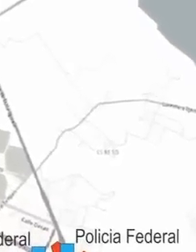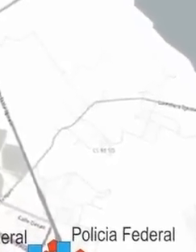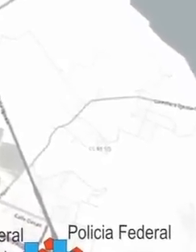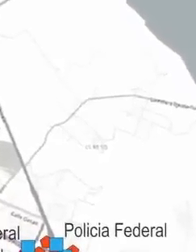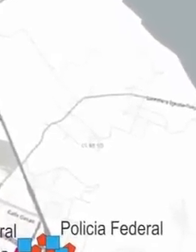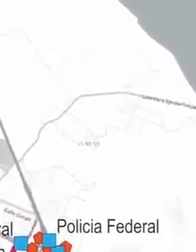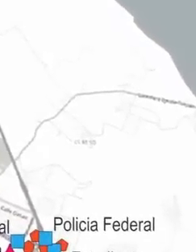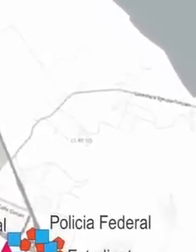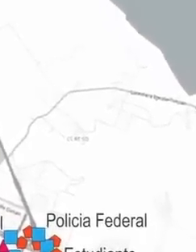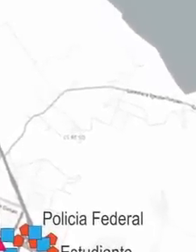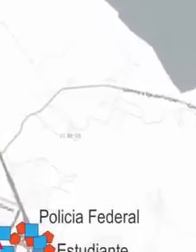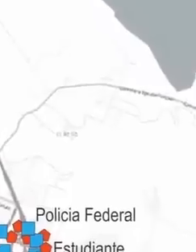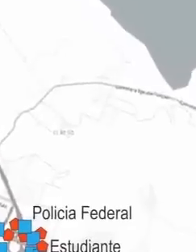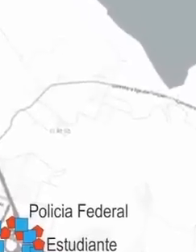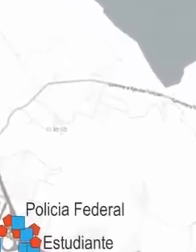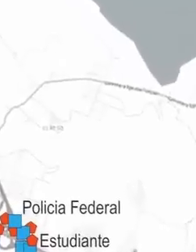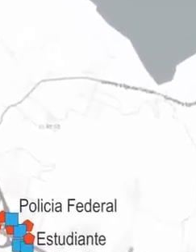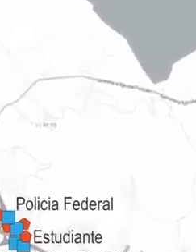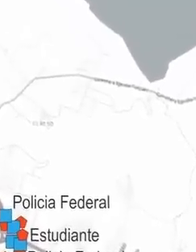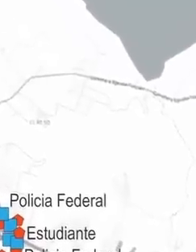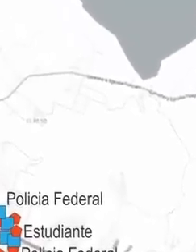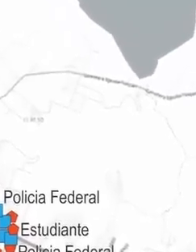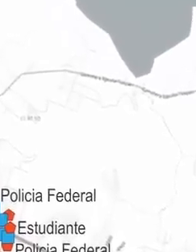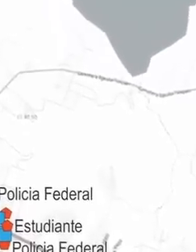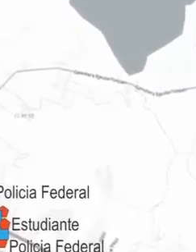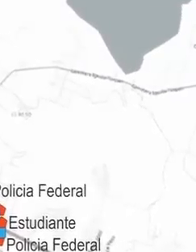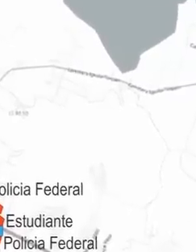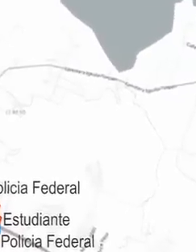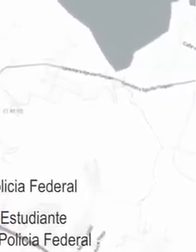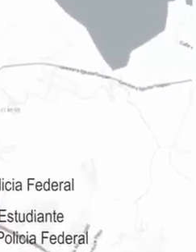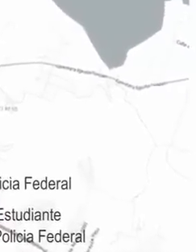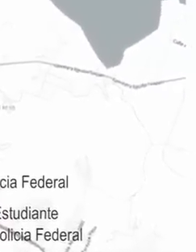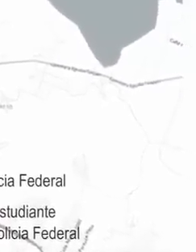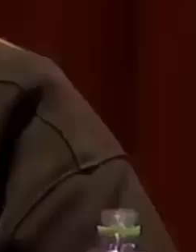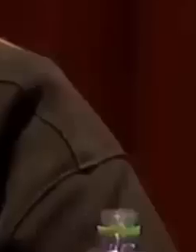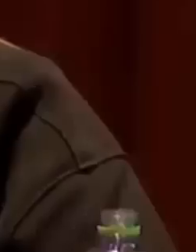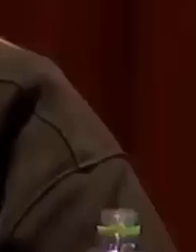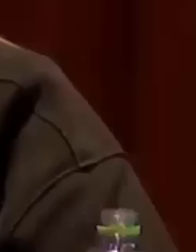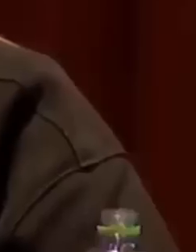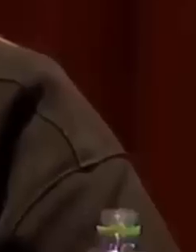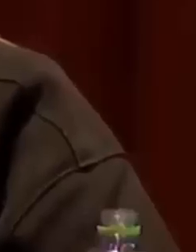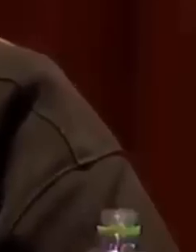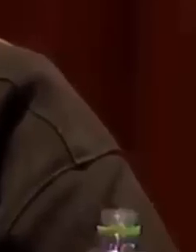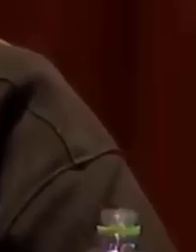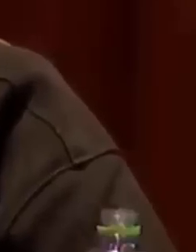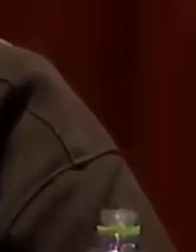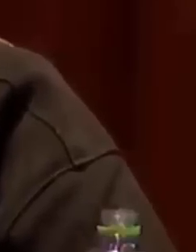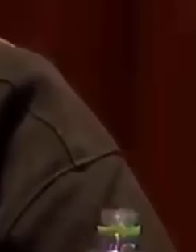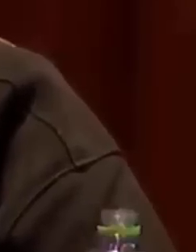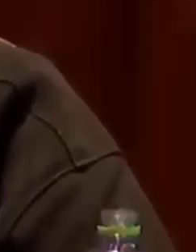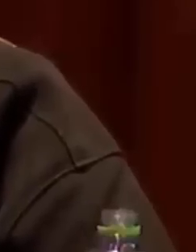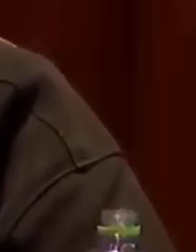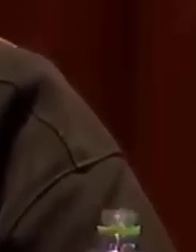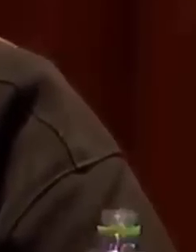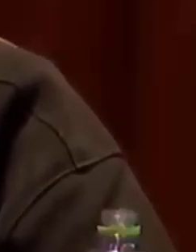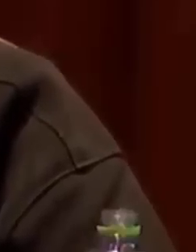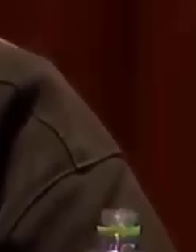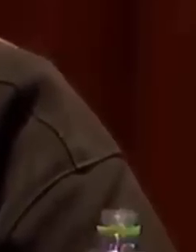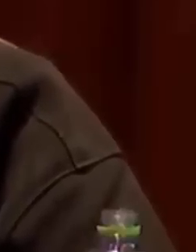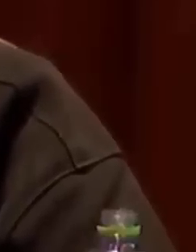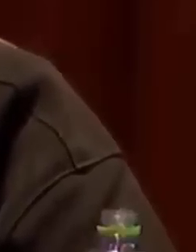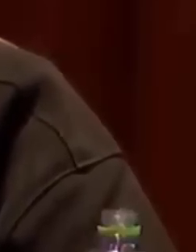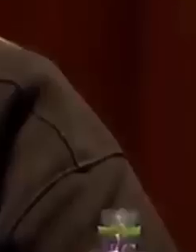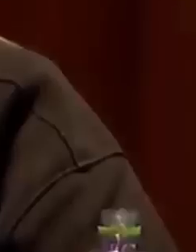partes muy significativas de los mismos. La negativa a proporcionar la información y la contumacia de las